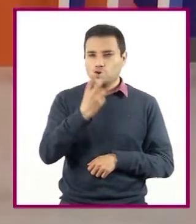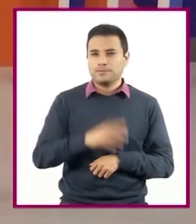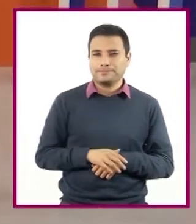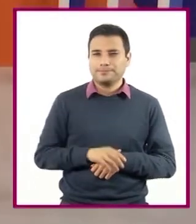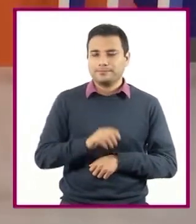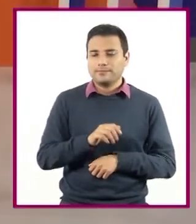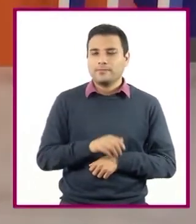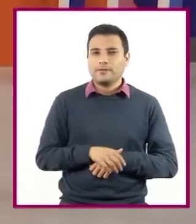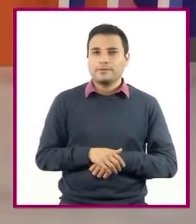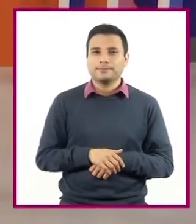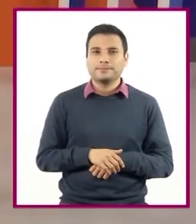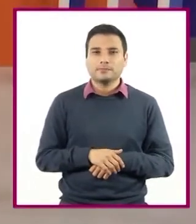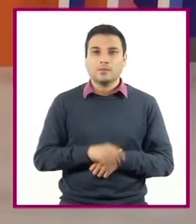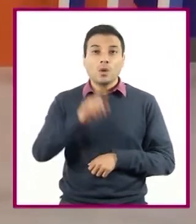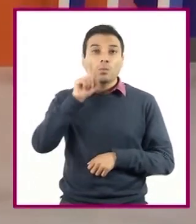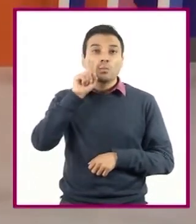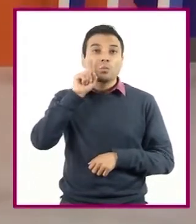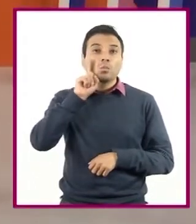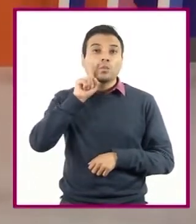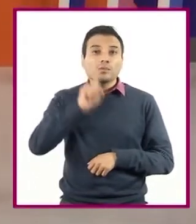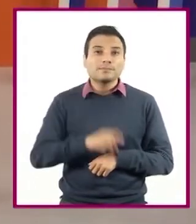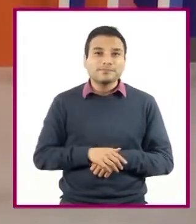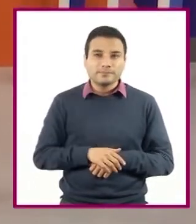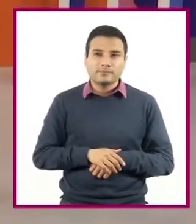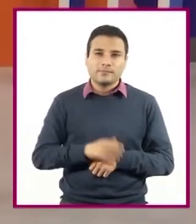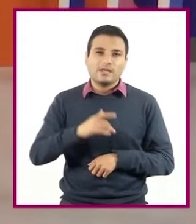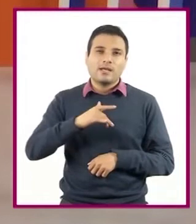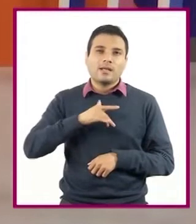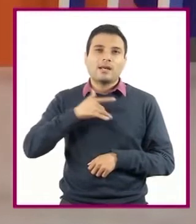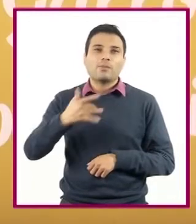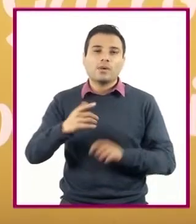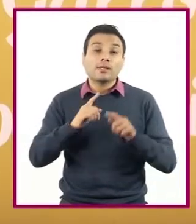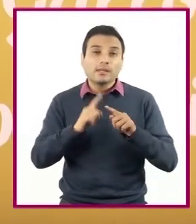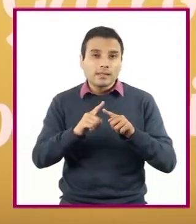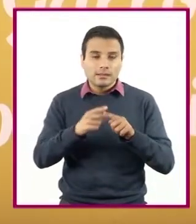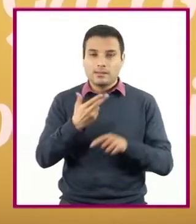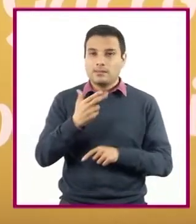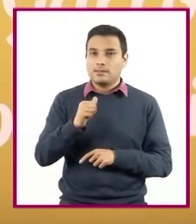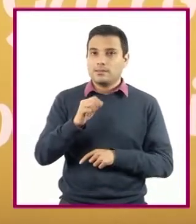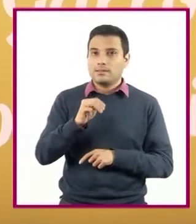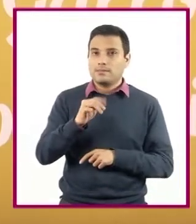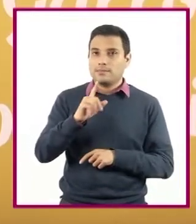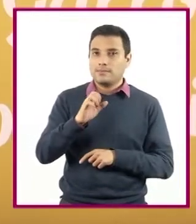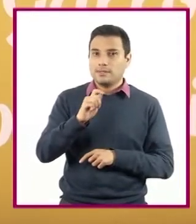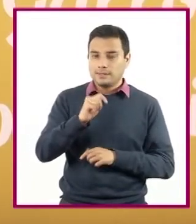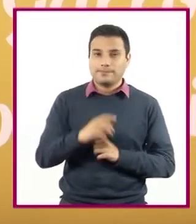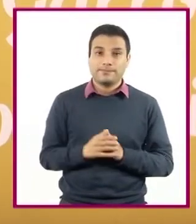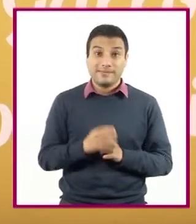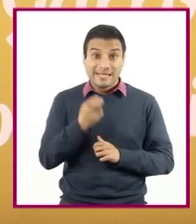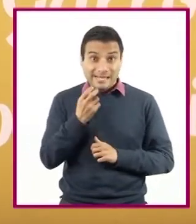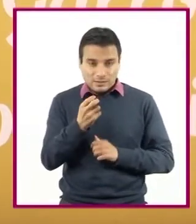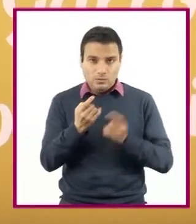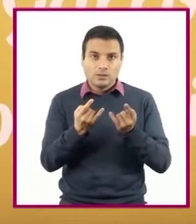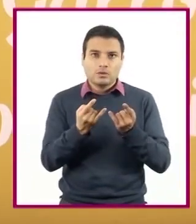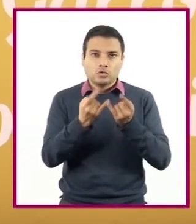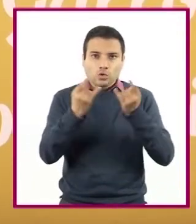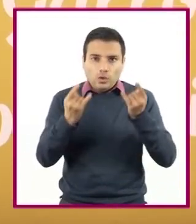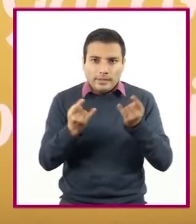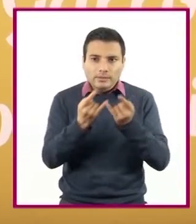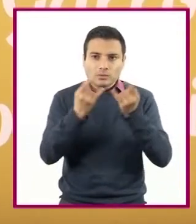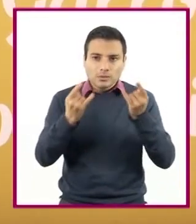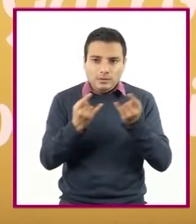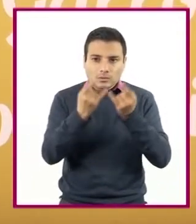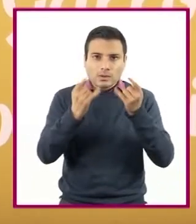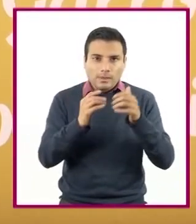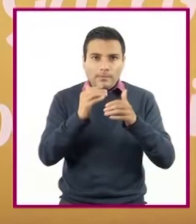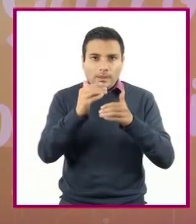Ofelia, enamorada del príncipe de Dinamarca, o sea, de Hamlet. A partir de ahí se desarrollan esos enredos familiares que